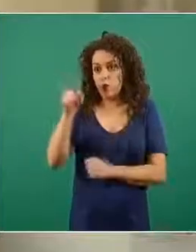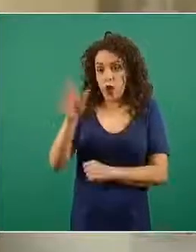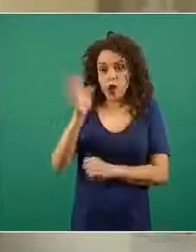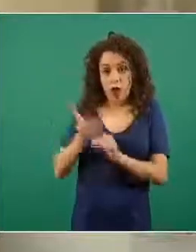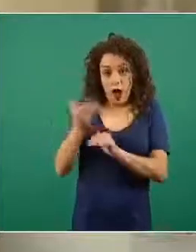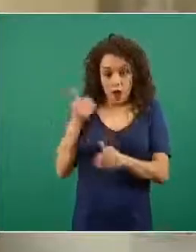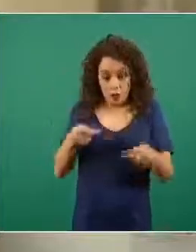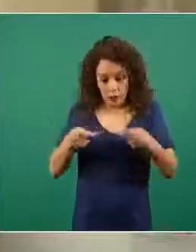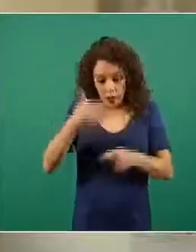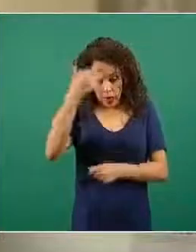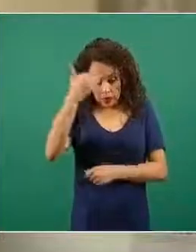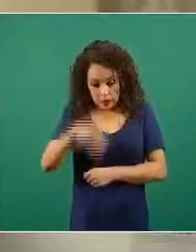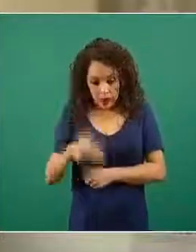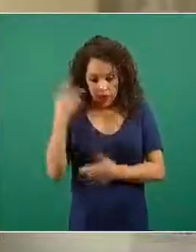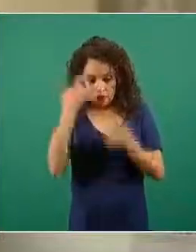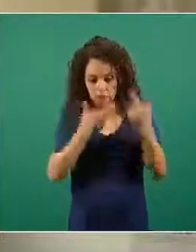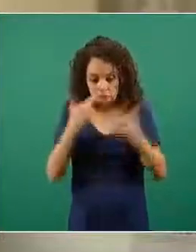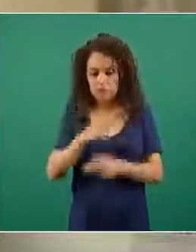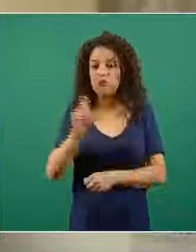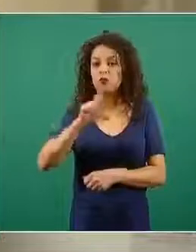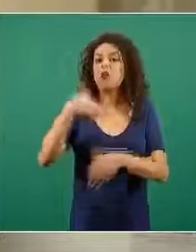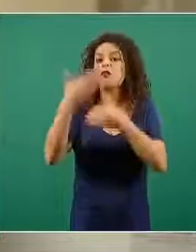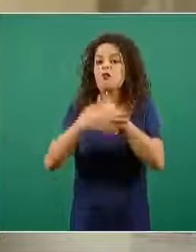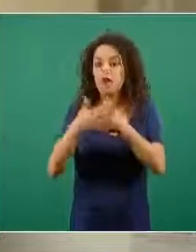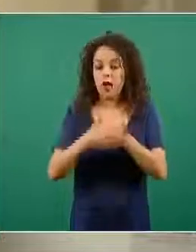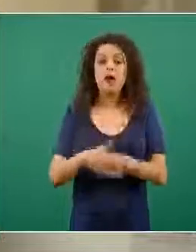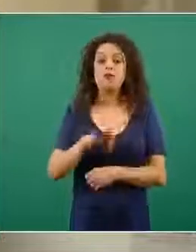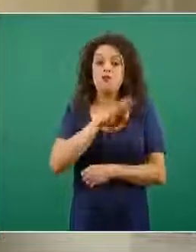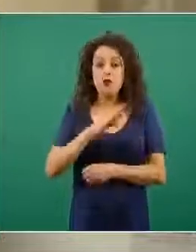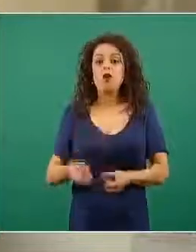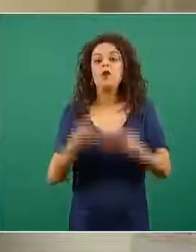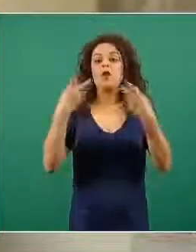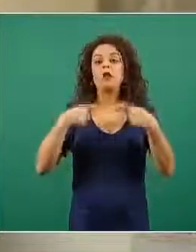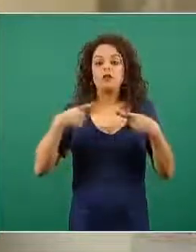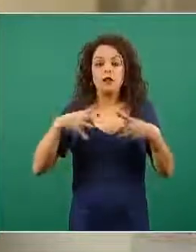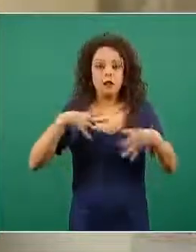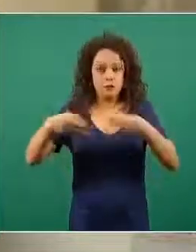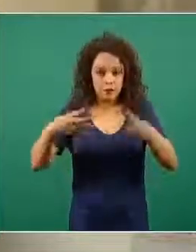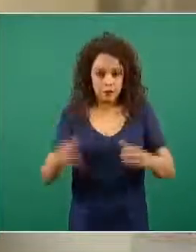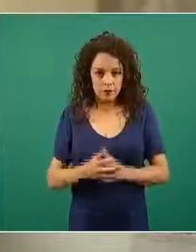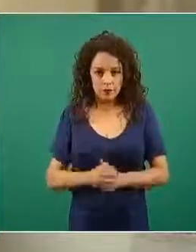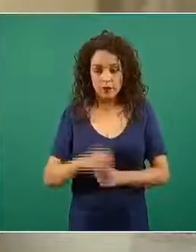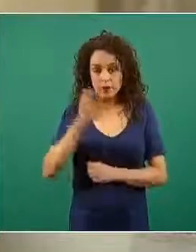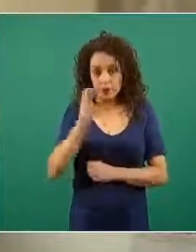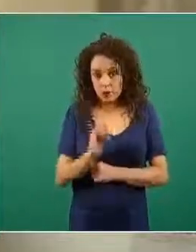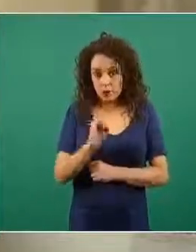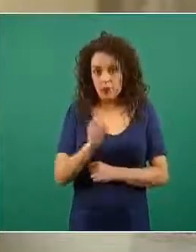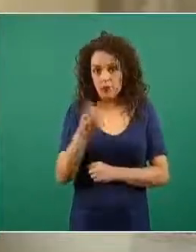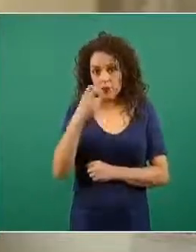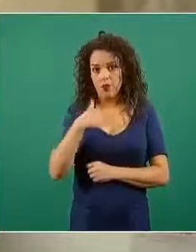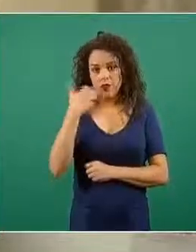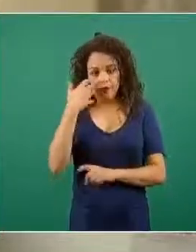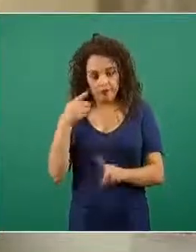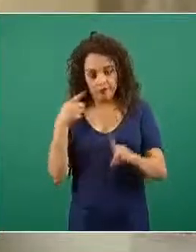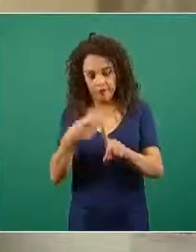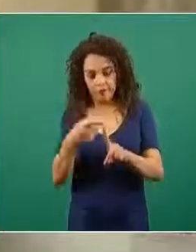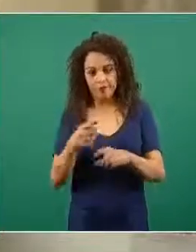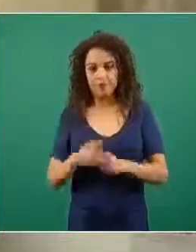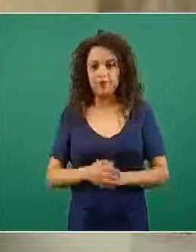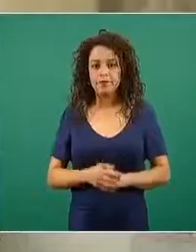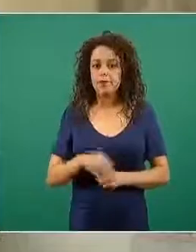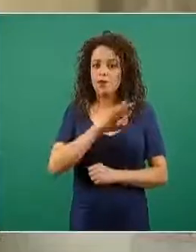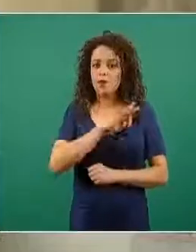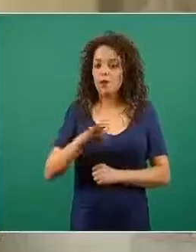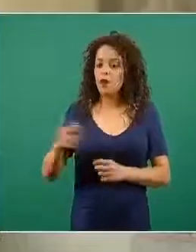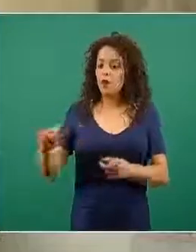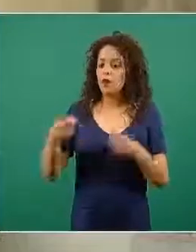cantidad o si aquí a esto va mi tema. Si pudiéramos o si pudieran darnos